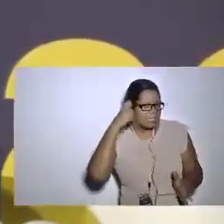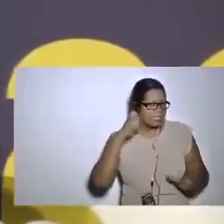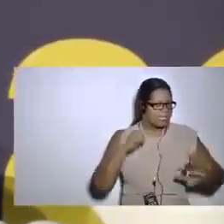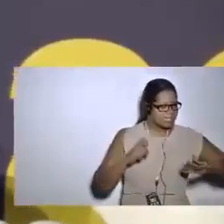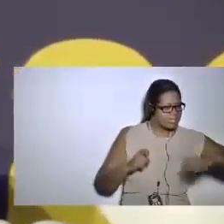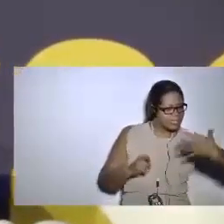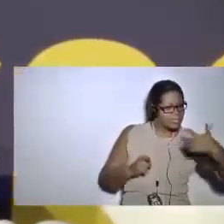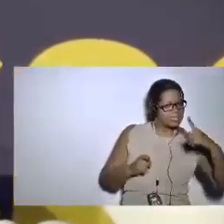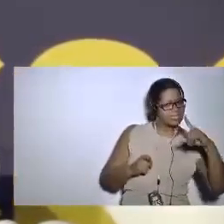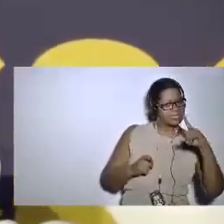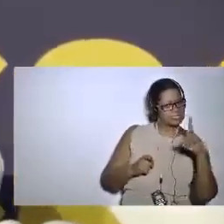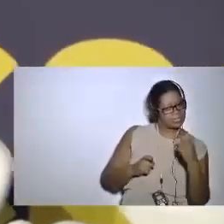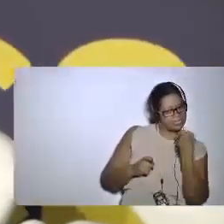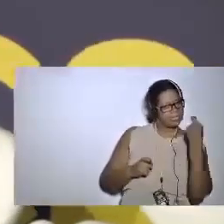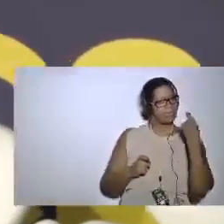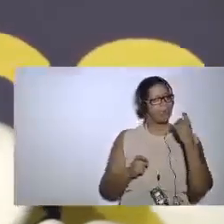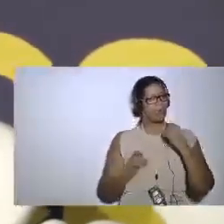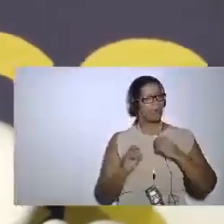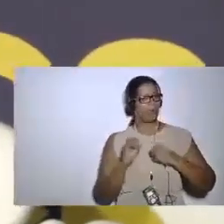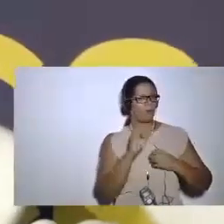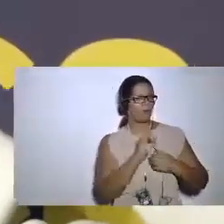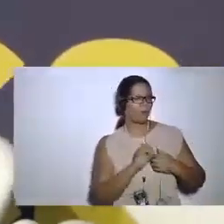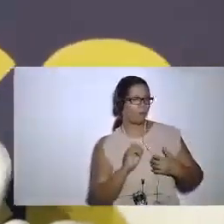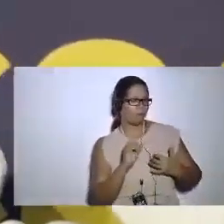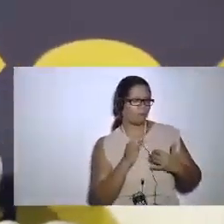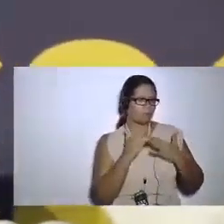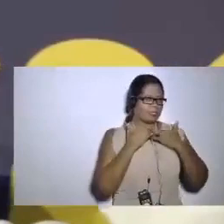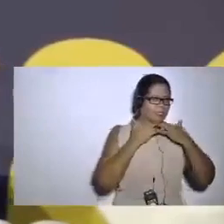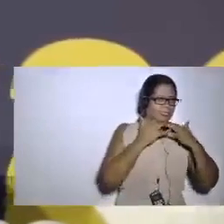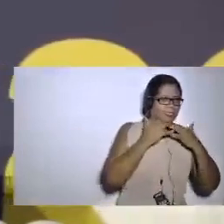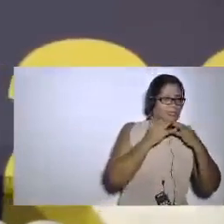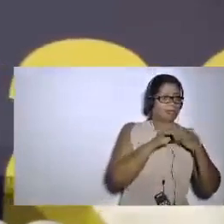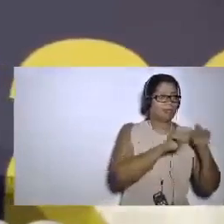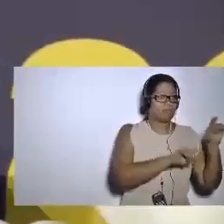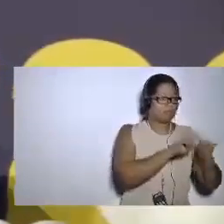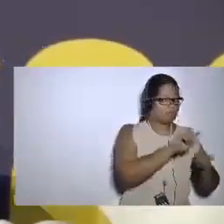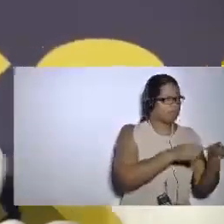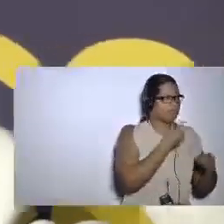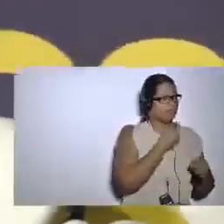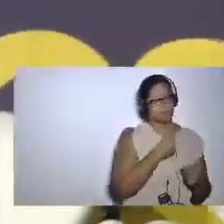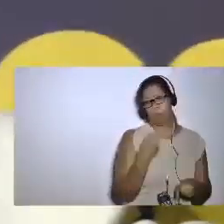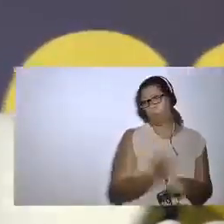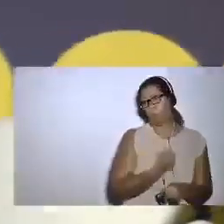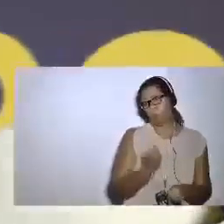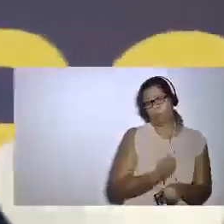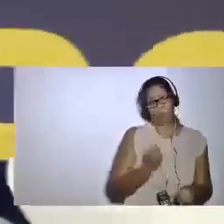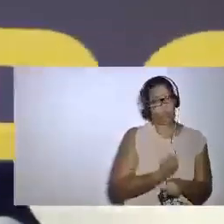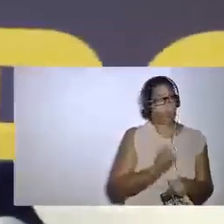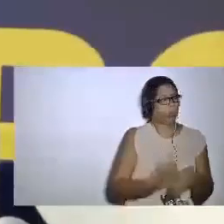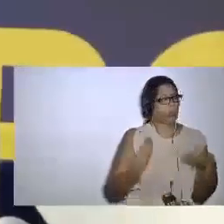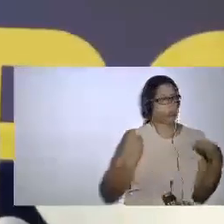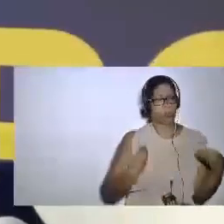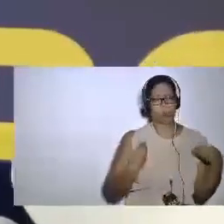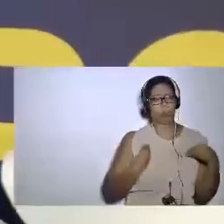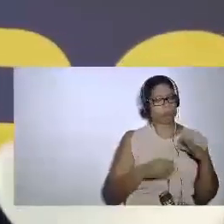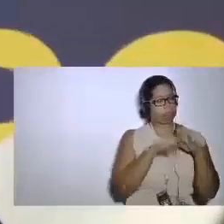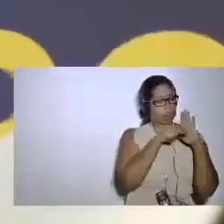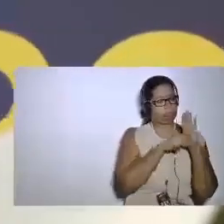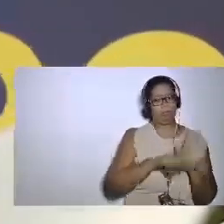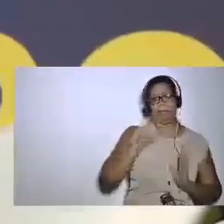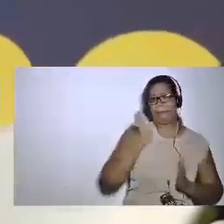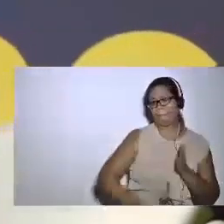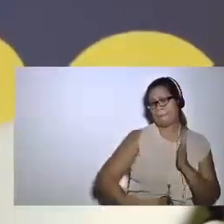riesgo de 5G. Muchas veces los fabricantes nos quieren hacer creer que, bueno, hay mucho trabajo que hacer con